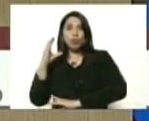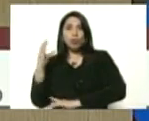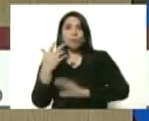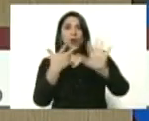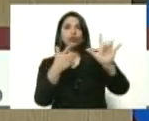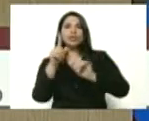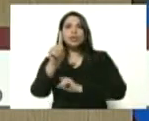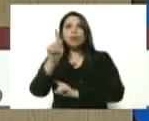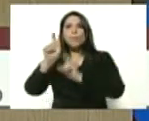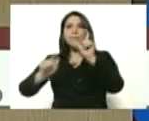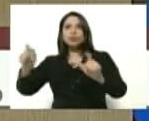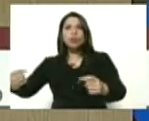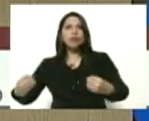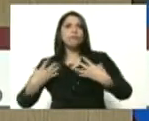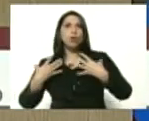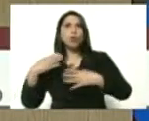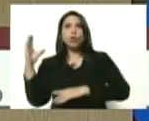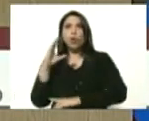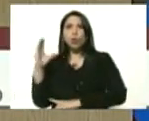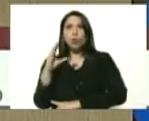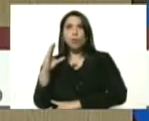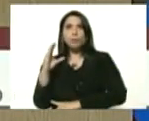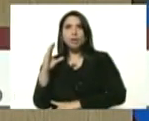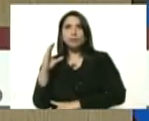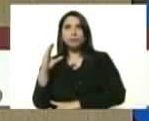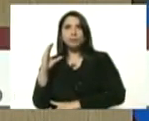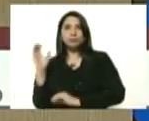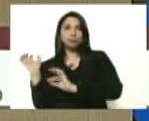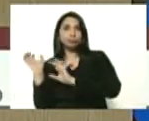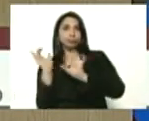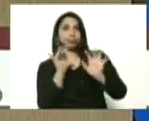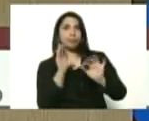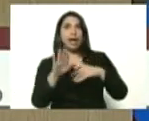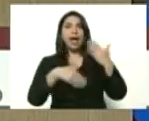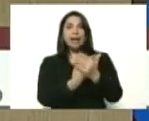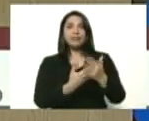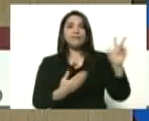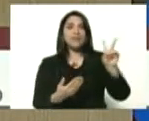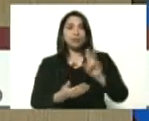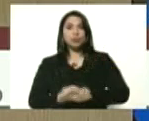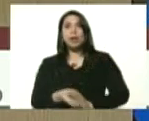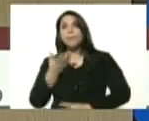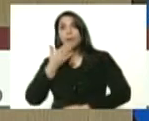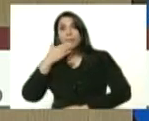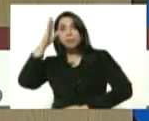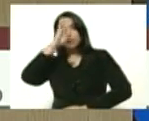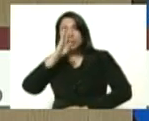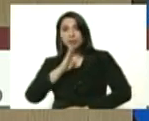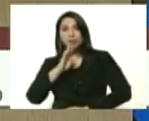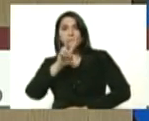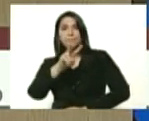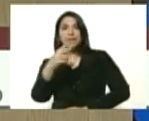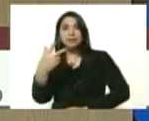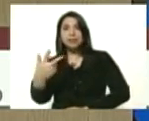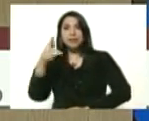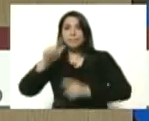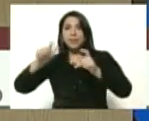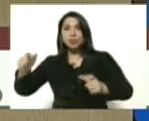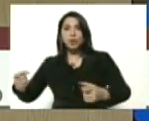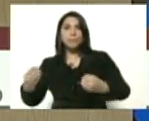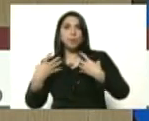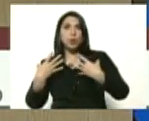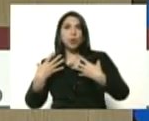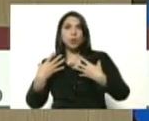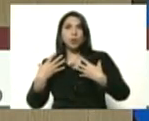casos infectados en Colombia y venidos a Venezuela. En el caso de Brasil, 23 casos que